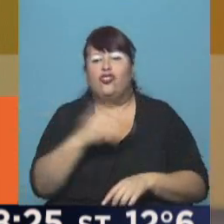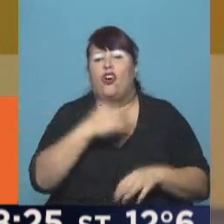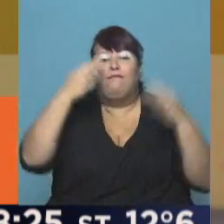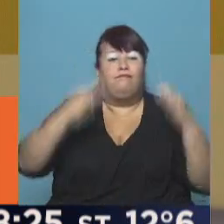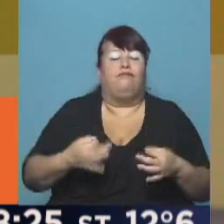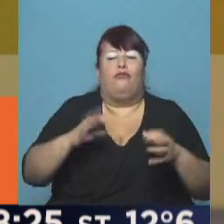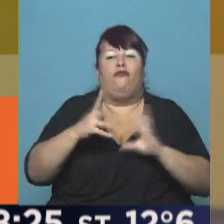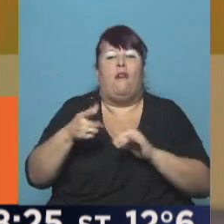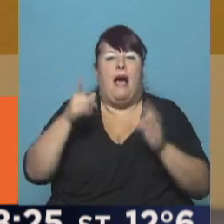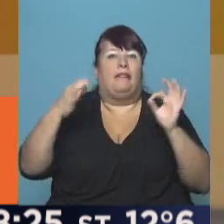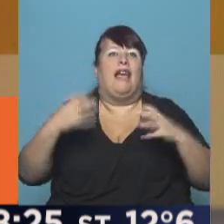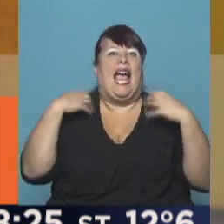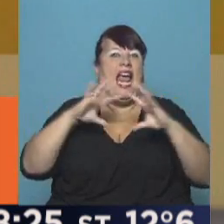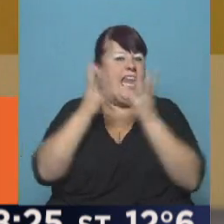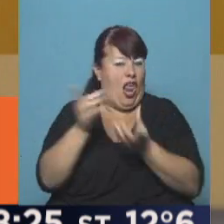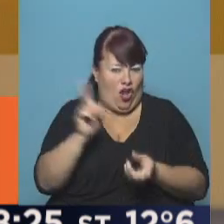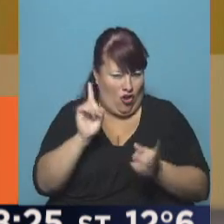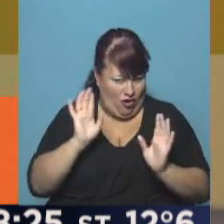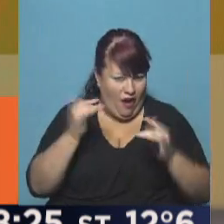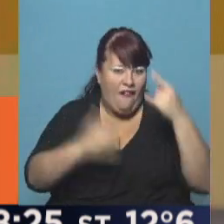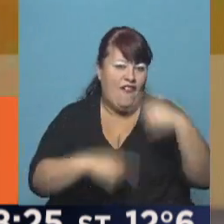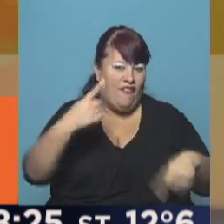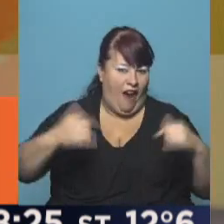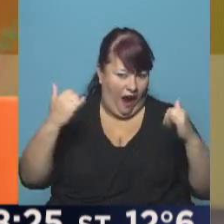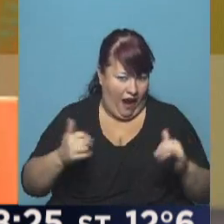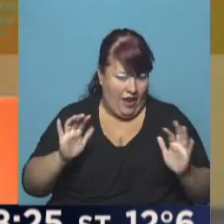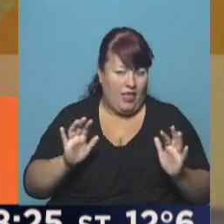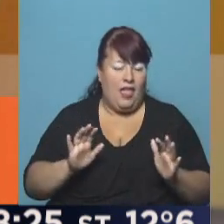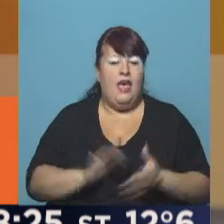establecer como una regla general. Claro. Entonces,